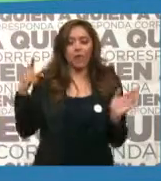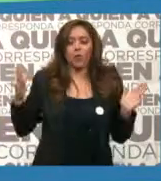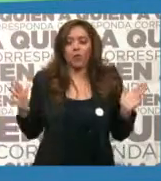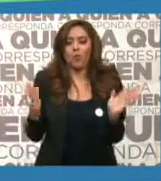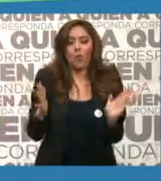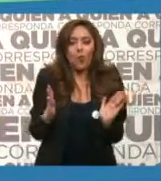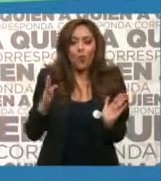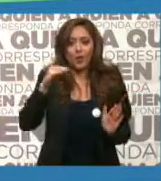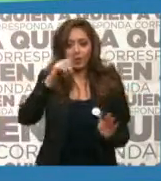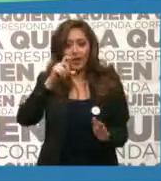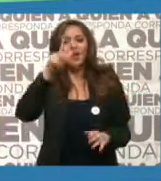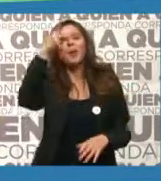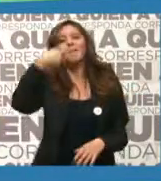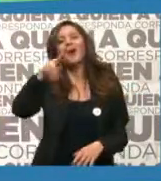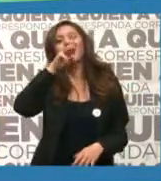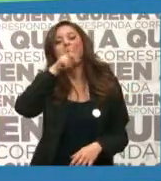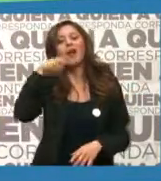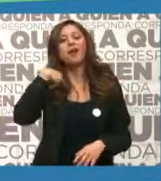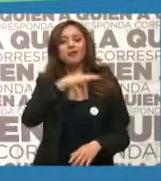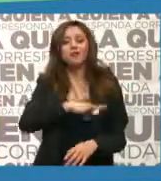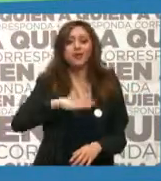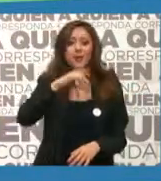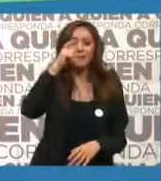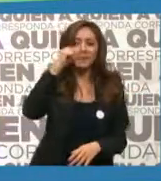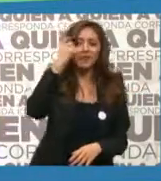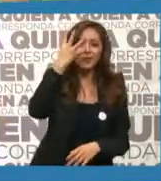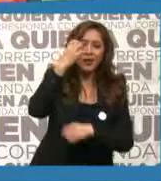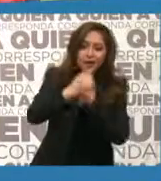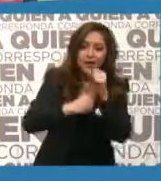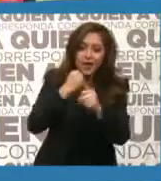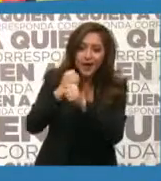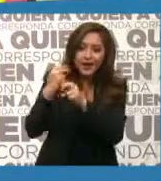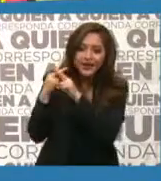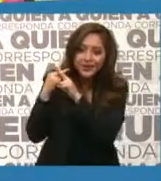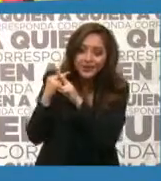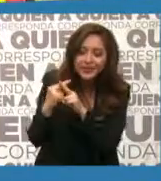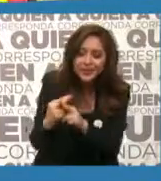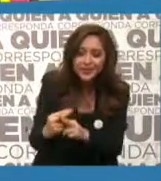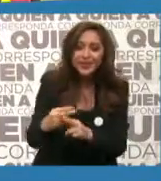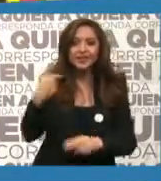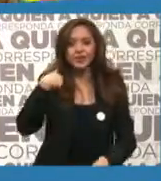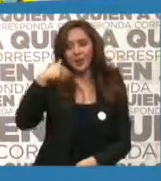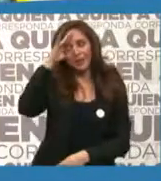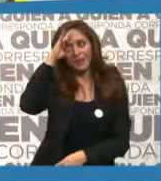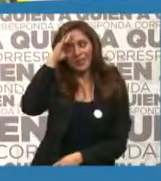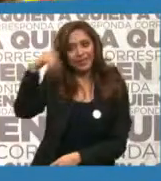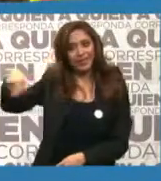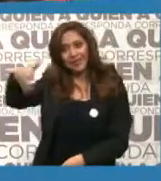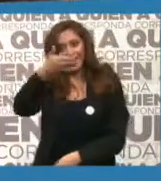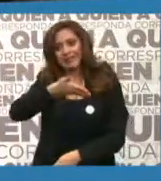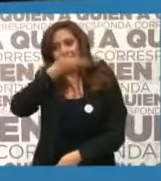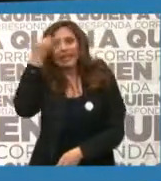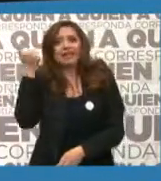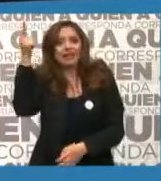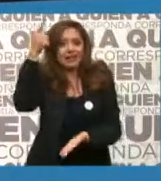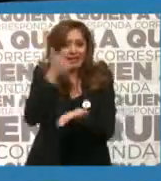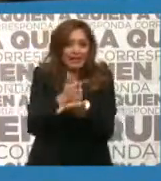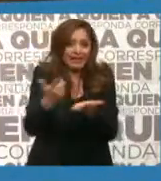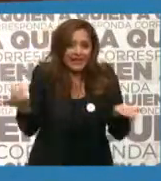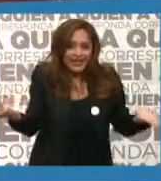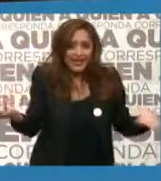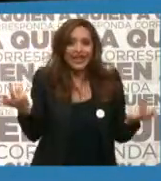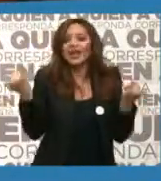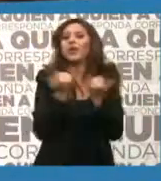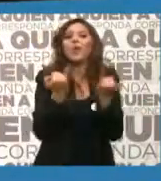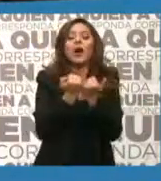bueno. Felicítalo por los 24 años, va. Mauricio. Por favor. Yo no sabía que era para usted, dice, pues avisen. También de